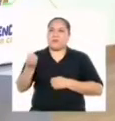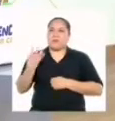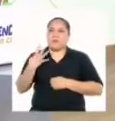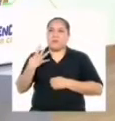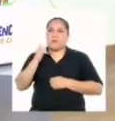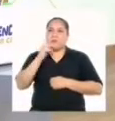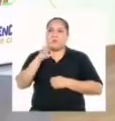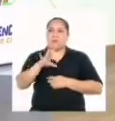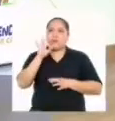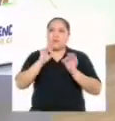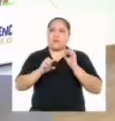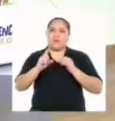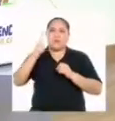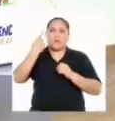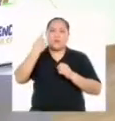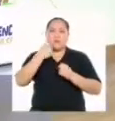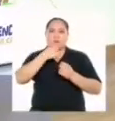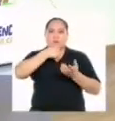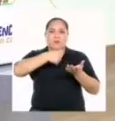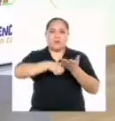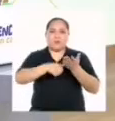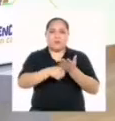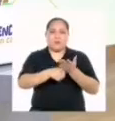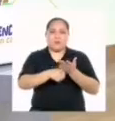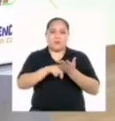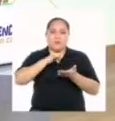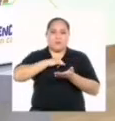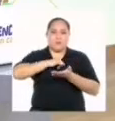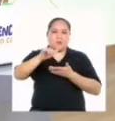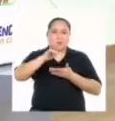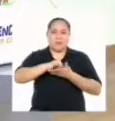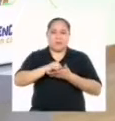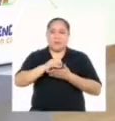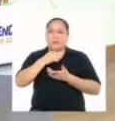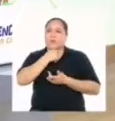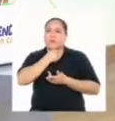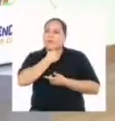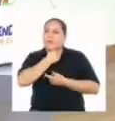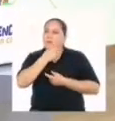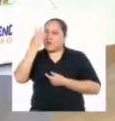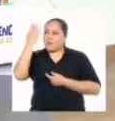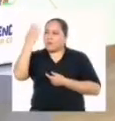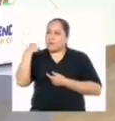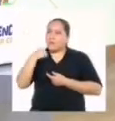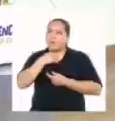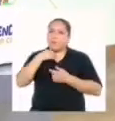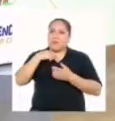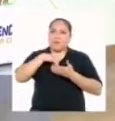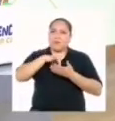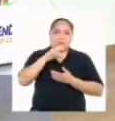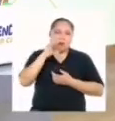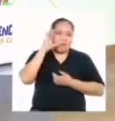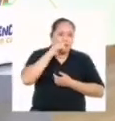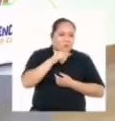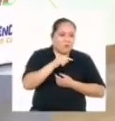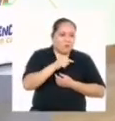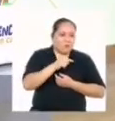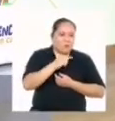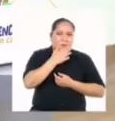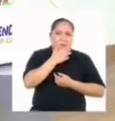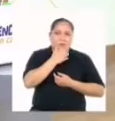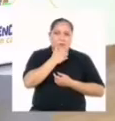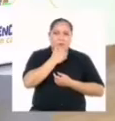Dice que no encuentra la primera carta de amor que le mandó mi tatarabuelo a mi tatarabuela. Yo voy a buscar dónde